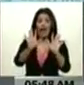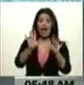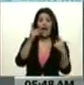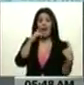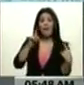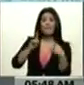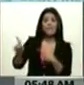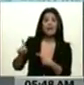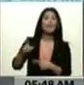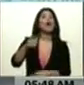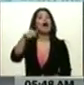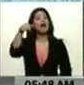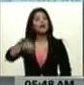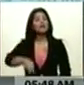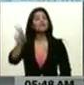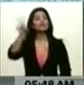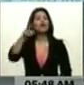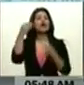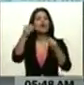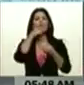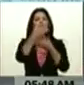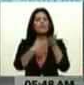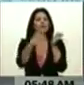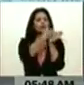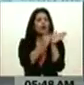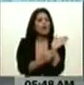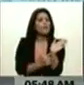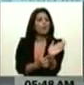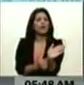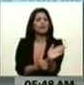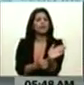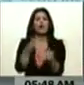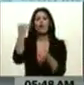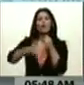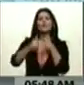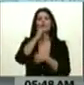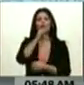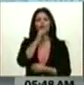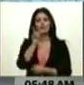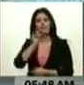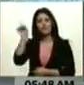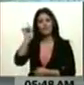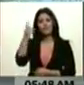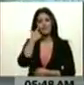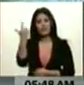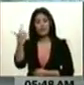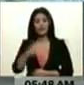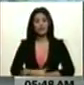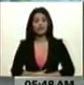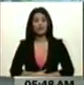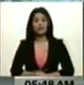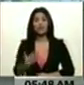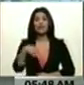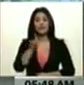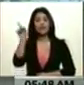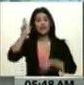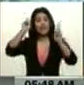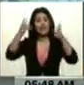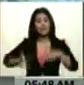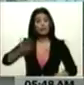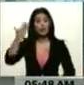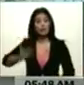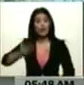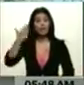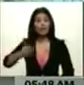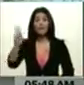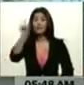información periodística, no de Últimas Noticias, porque ahorita vamos a ir por otro diario, pero vean lo que dice Últimas Noticias, tiene esto, es un tema importante